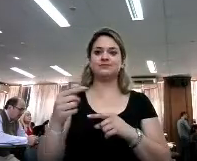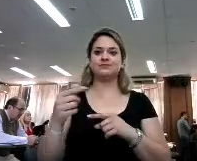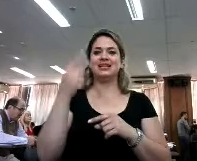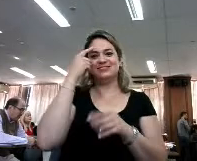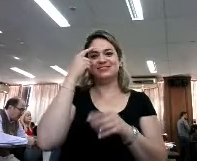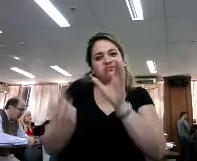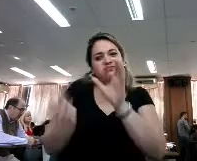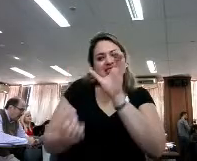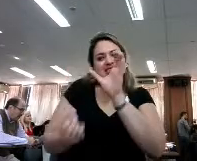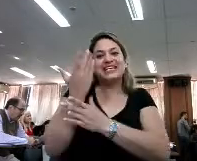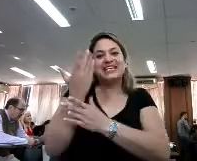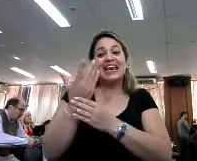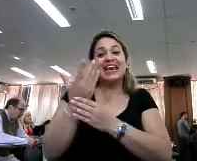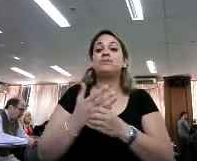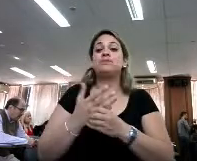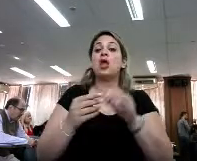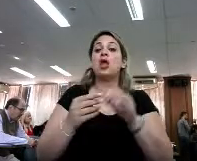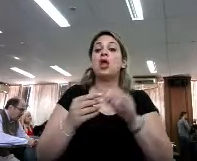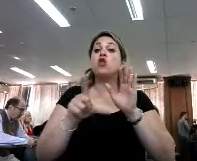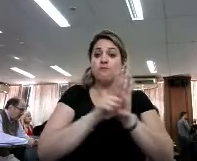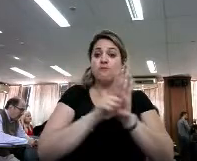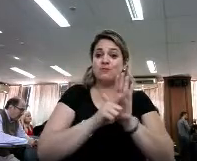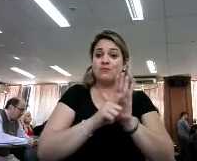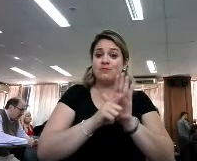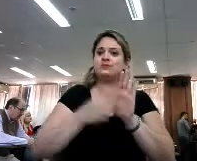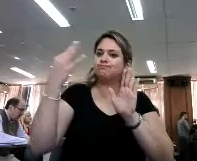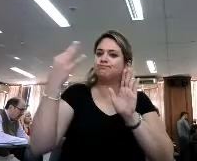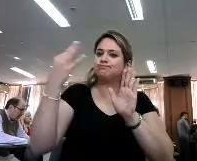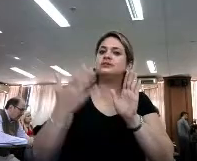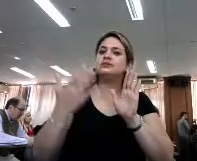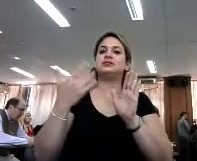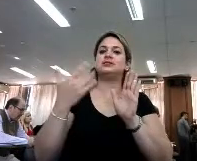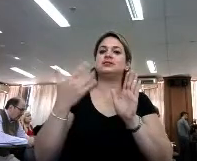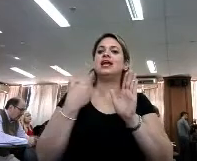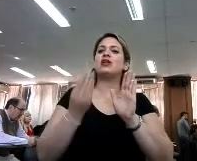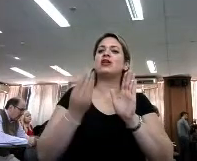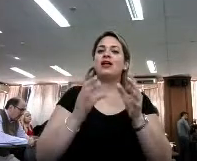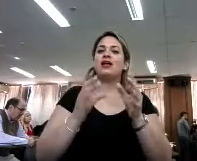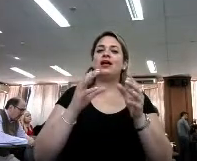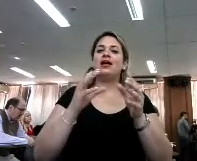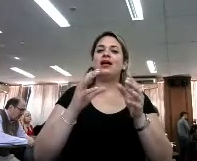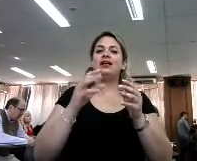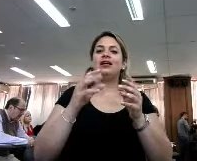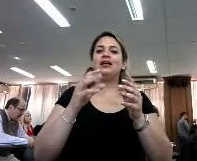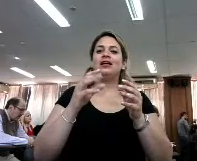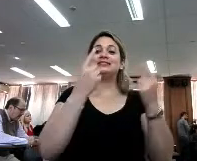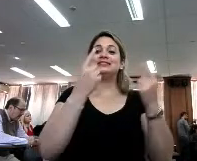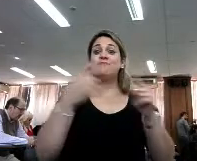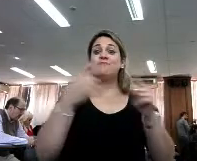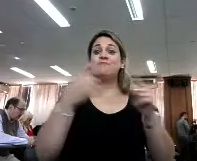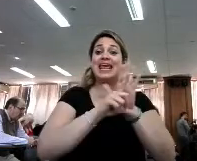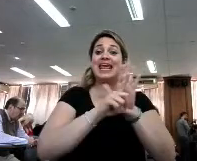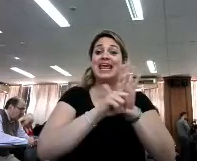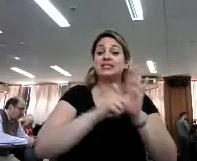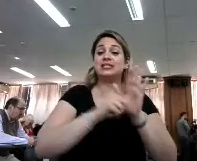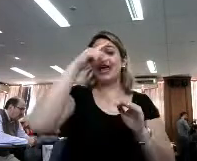crean unas normas puntuales que buscan aterrizar en las diferentes legislaciones